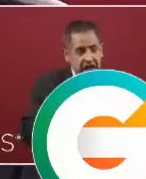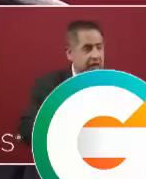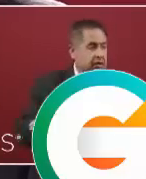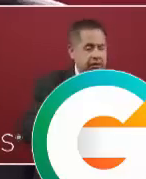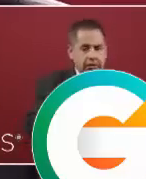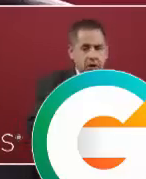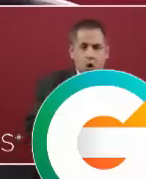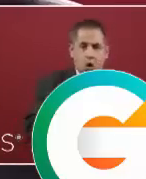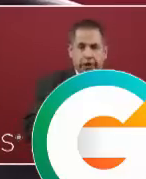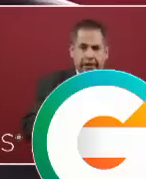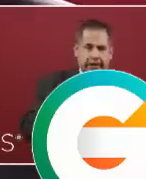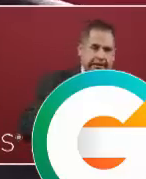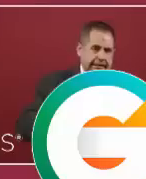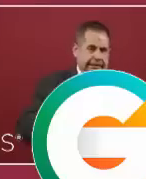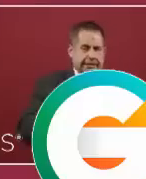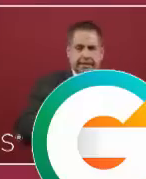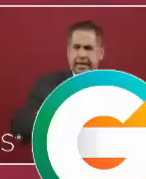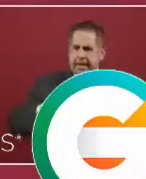estabilizando